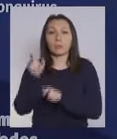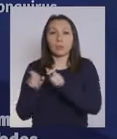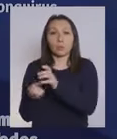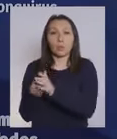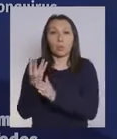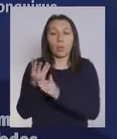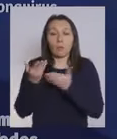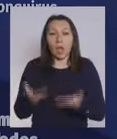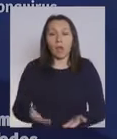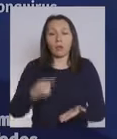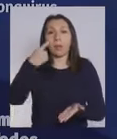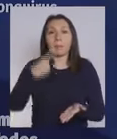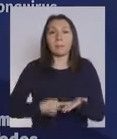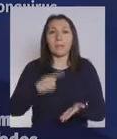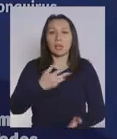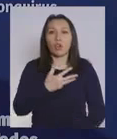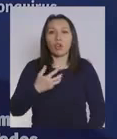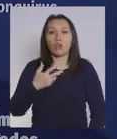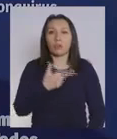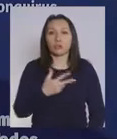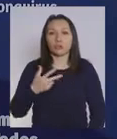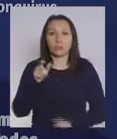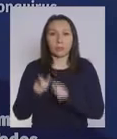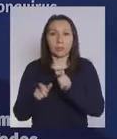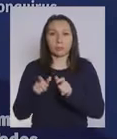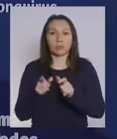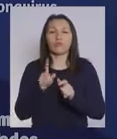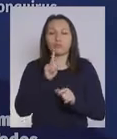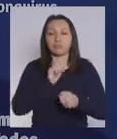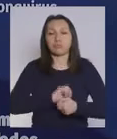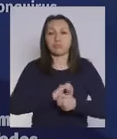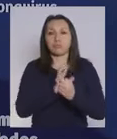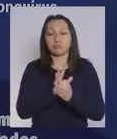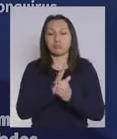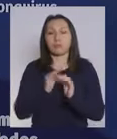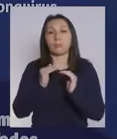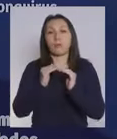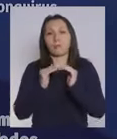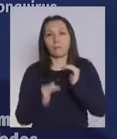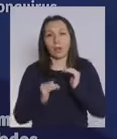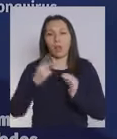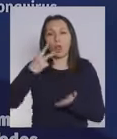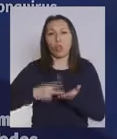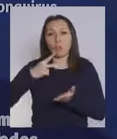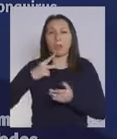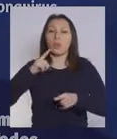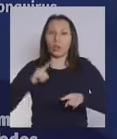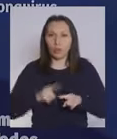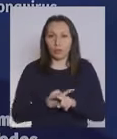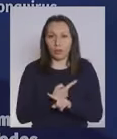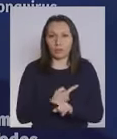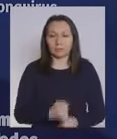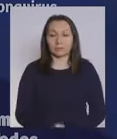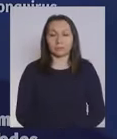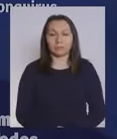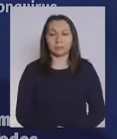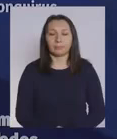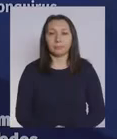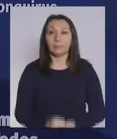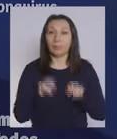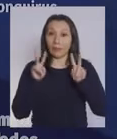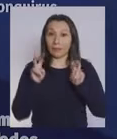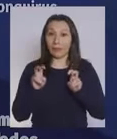nuevos alcanzan a 1.988 casos nuevos, es decir, bajo 2.000 nuevamente. Y